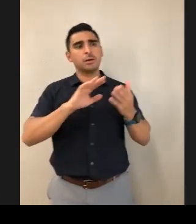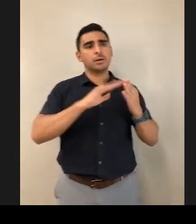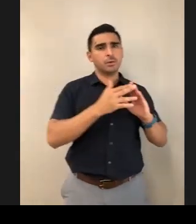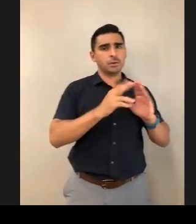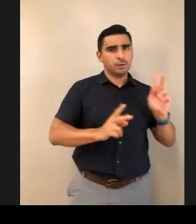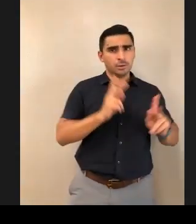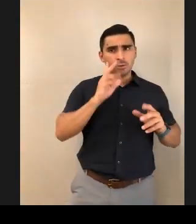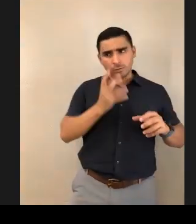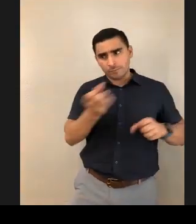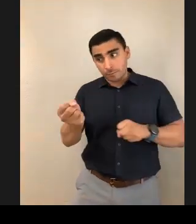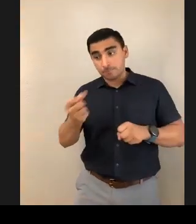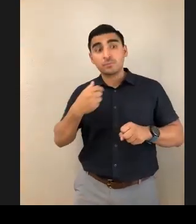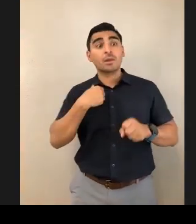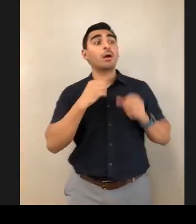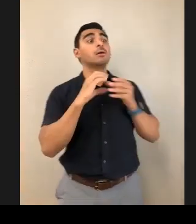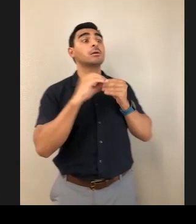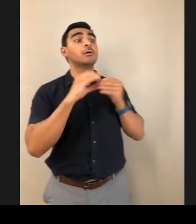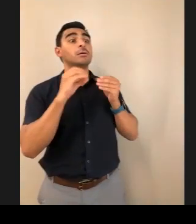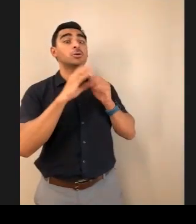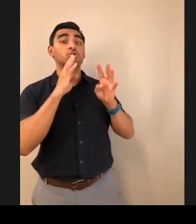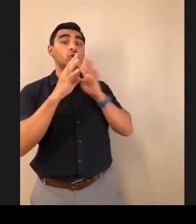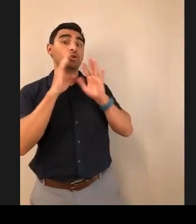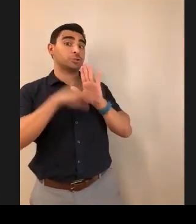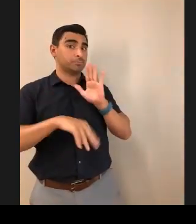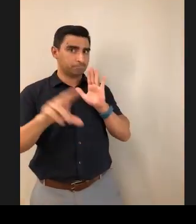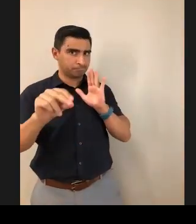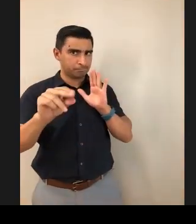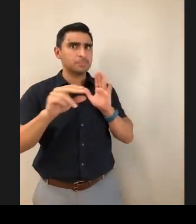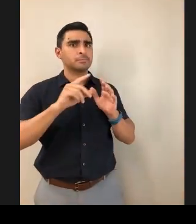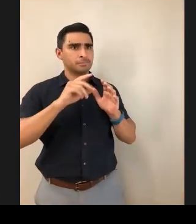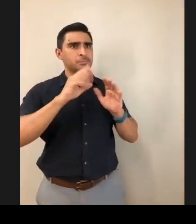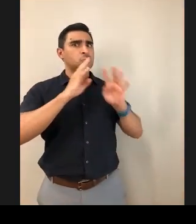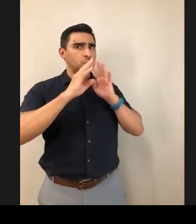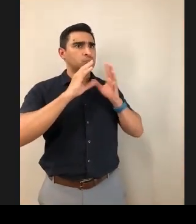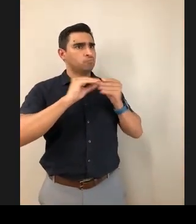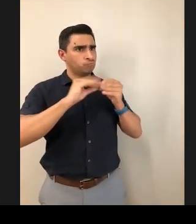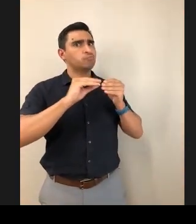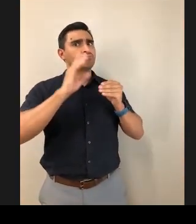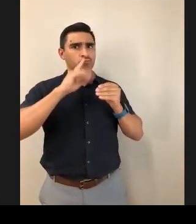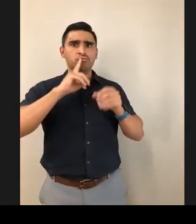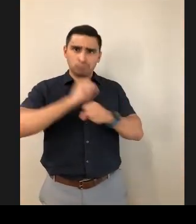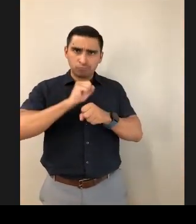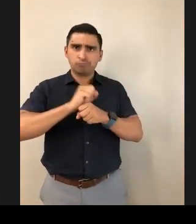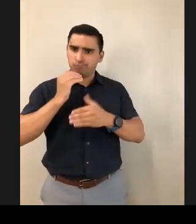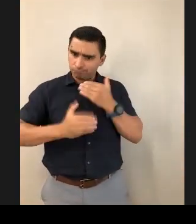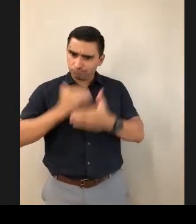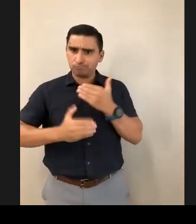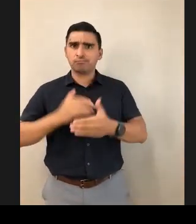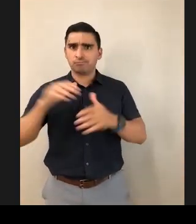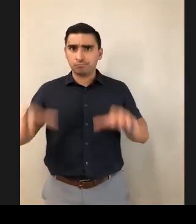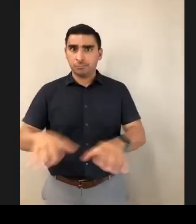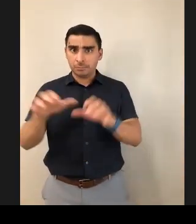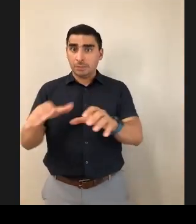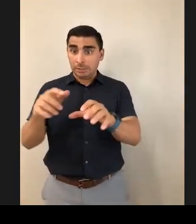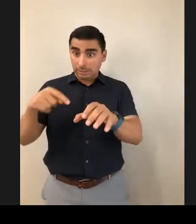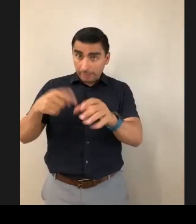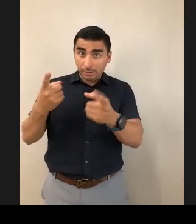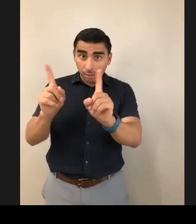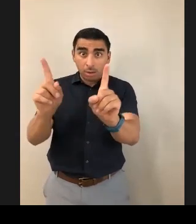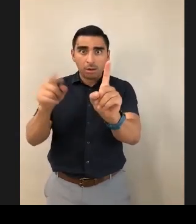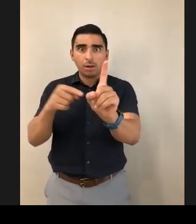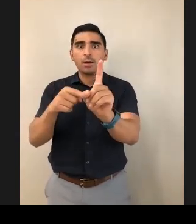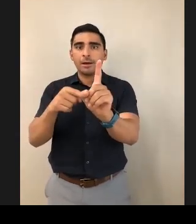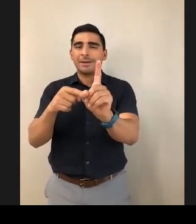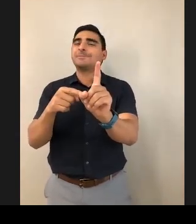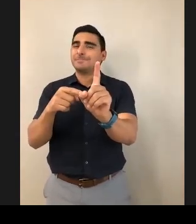la confianza de la comunidad, a dar seguimiento y establecer las expectativas y que hagas lo que digas,